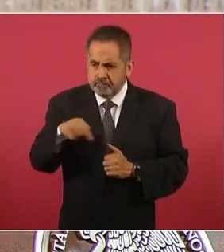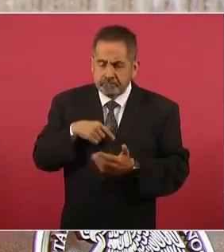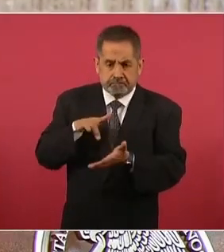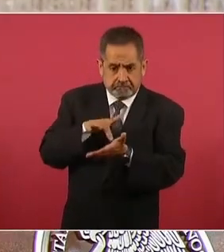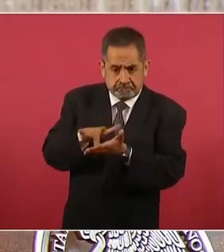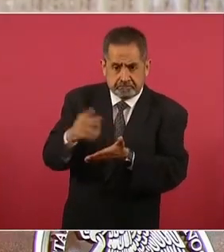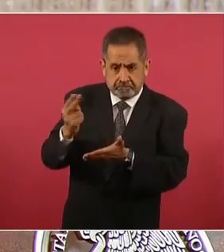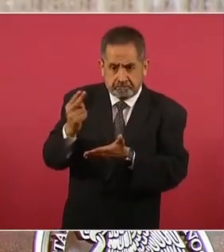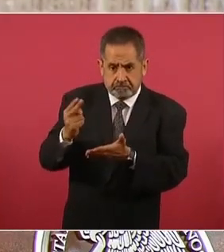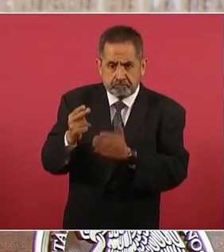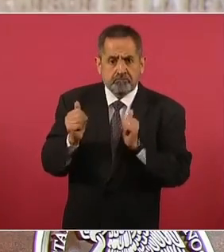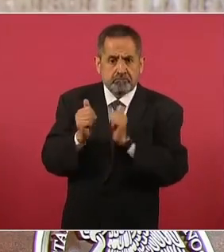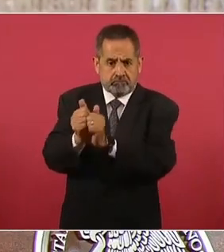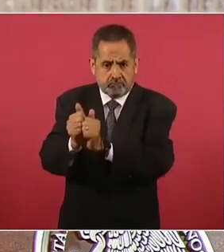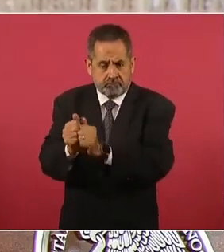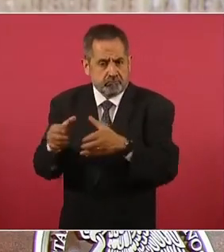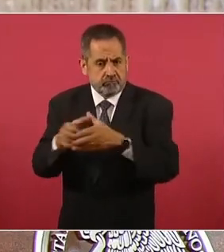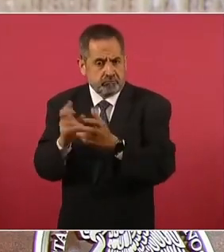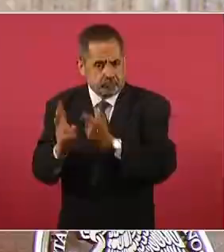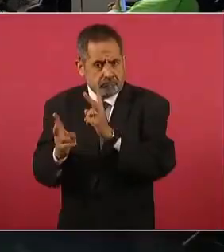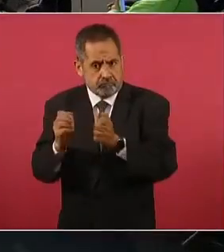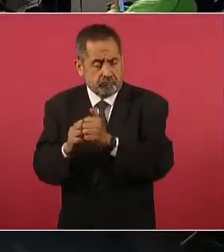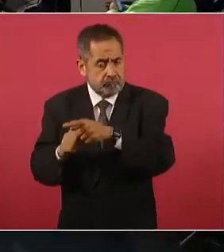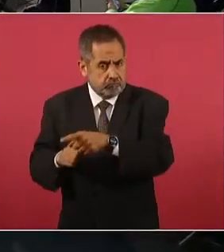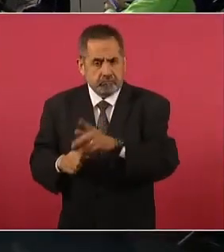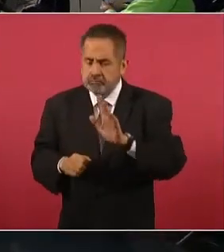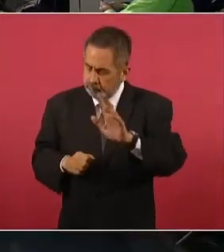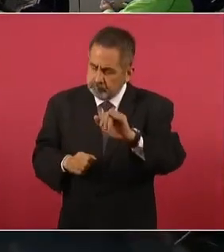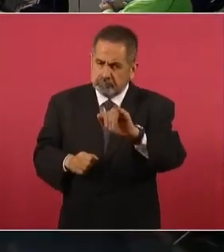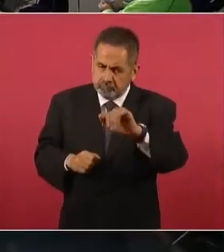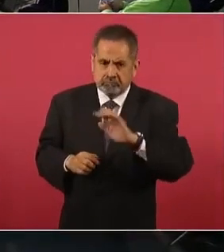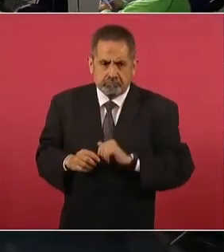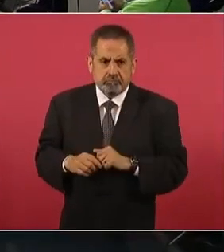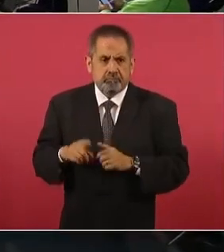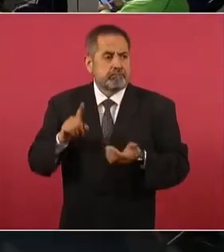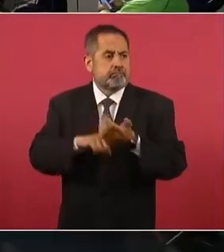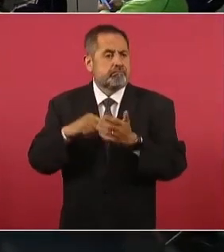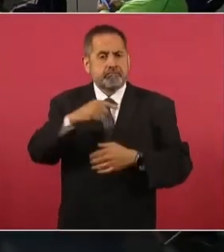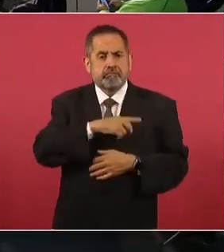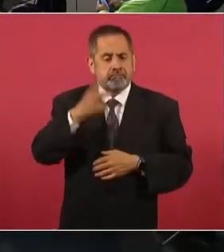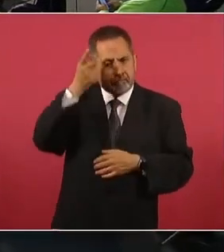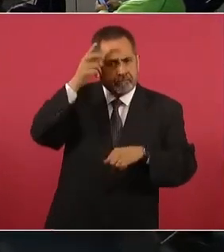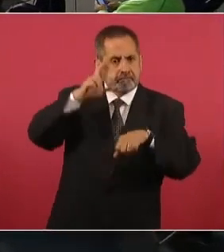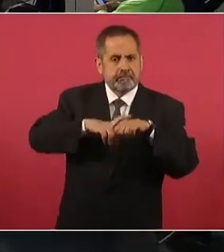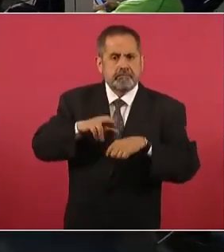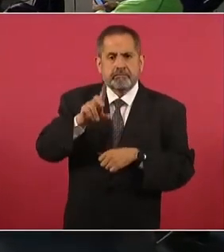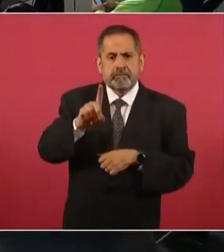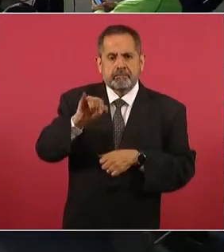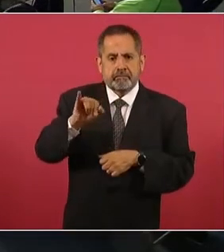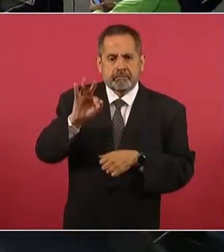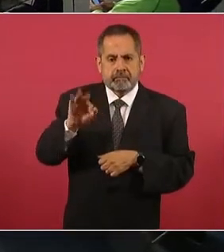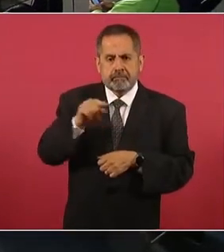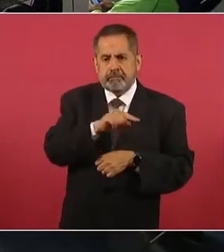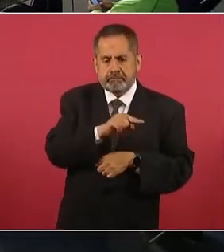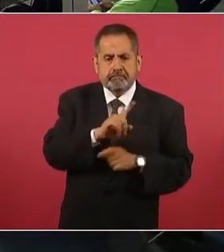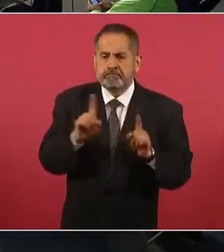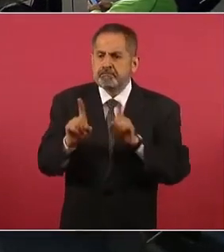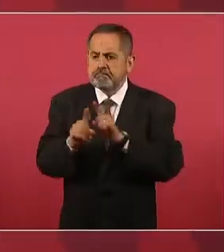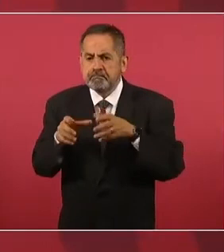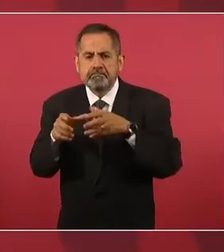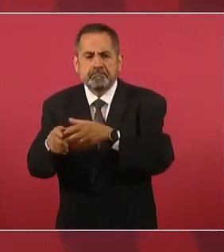apoyen, les acompañen, que la directora del DIF, sí,